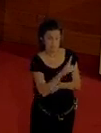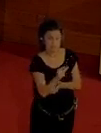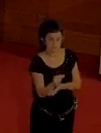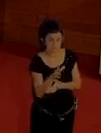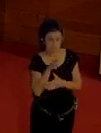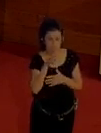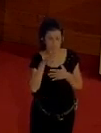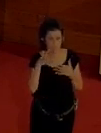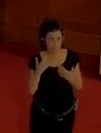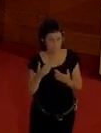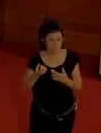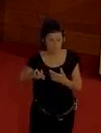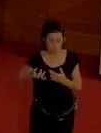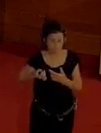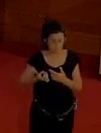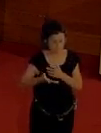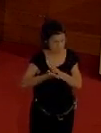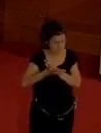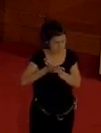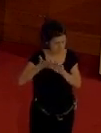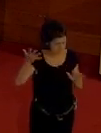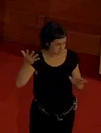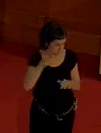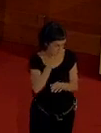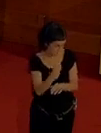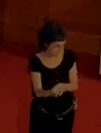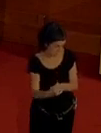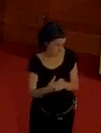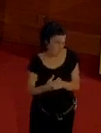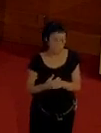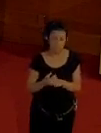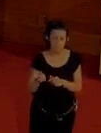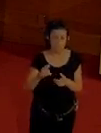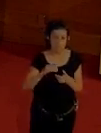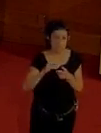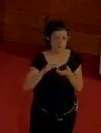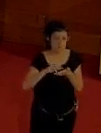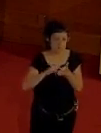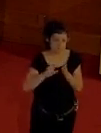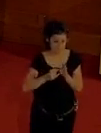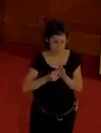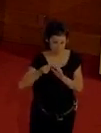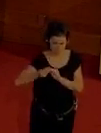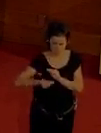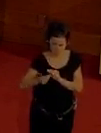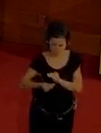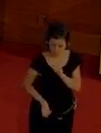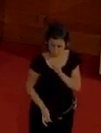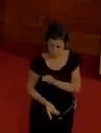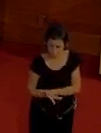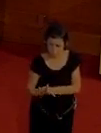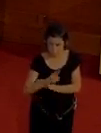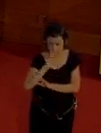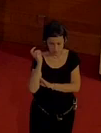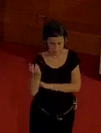velocidad eh hace alta tecnología etcétera etcétera no